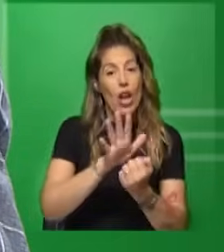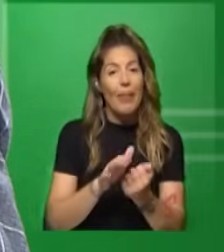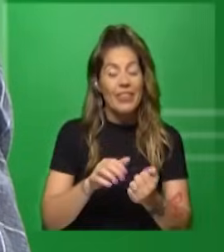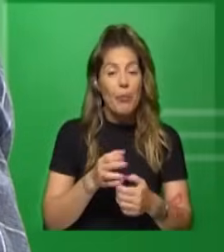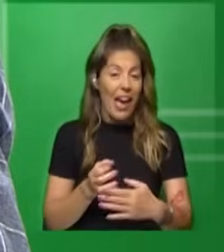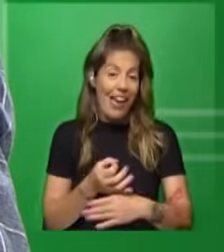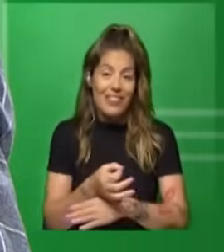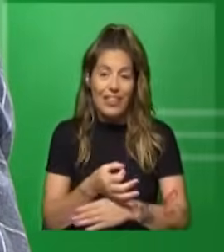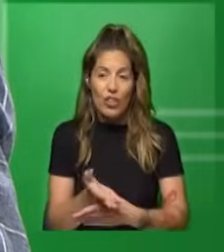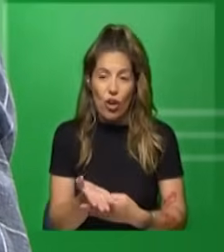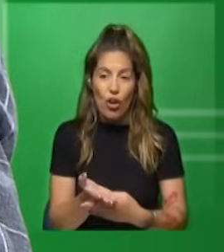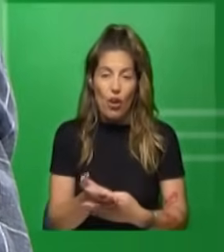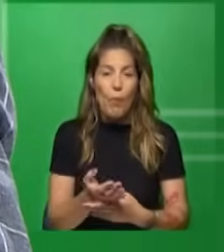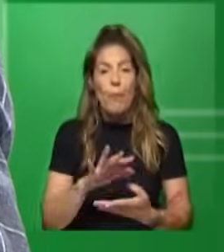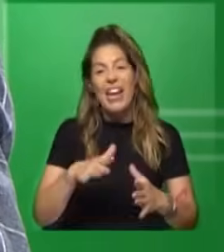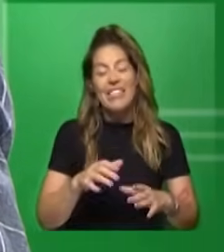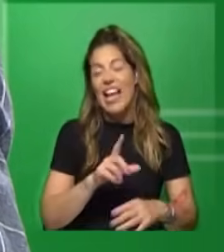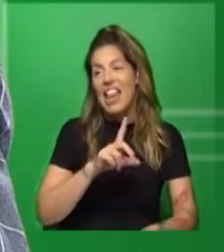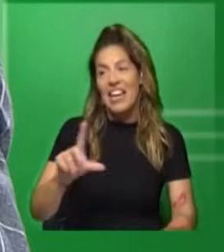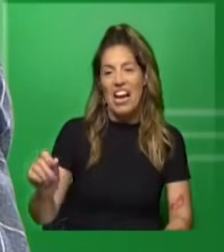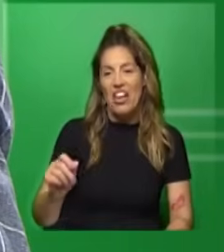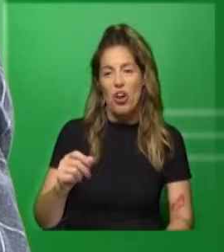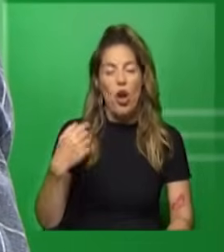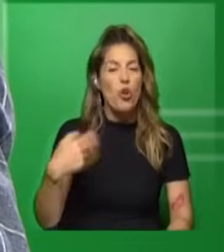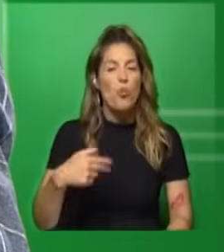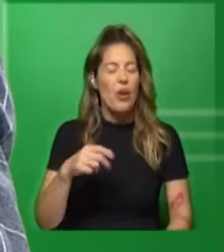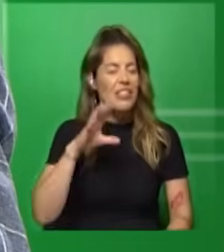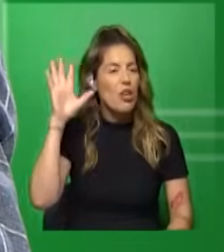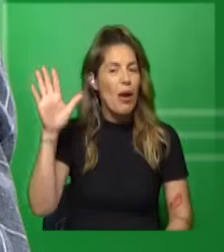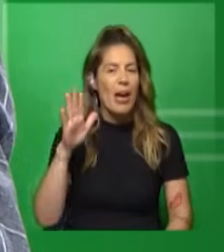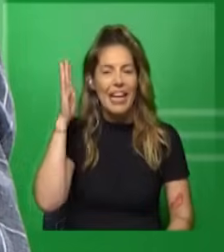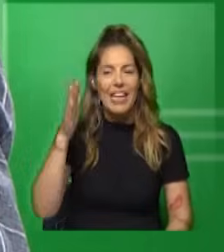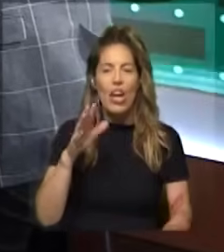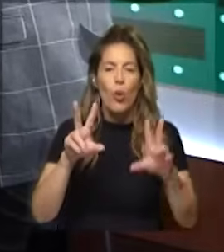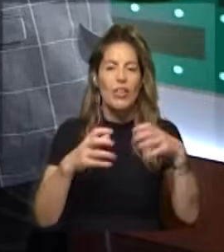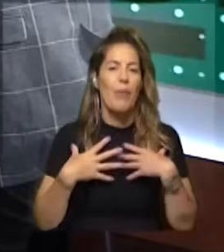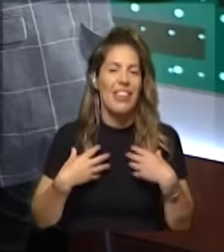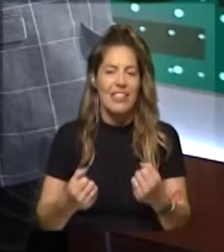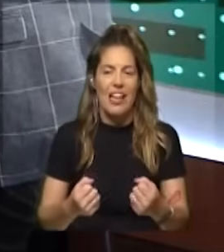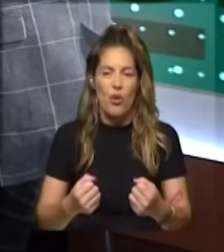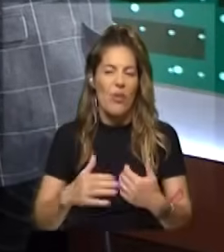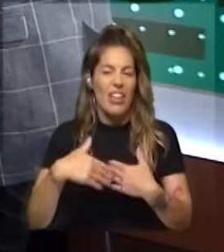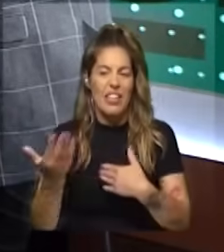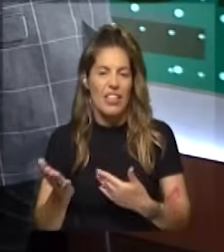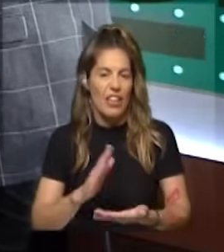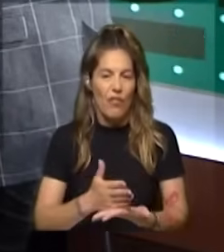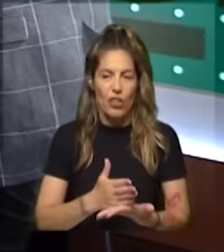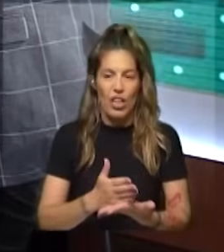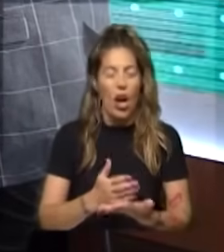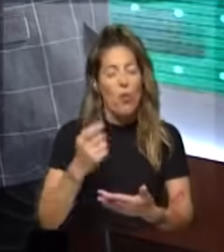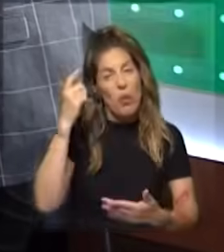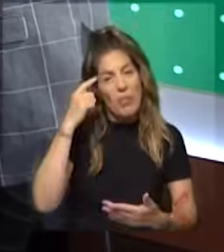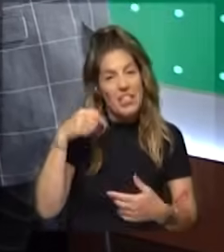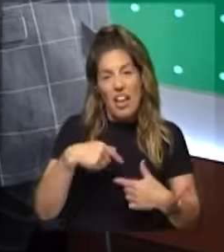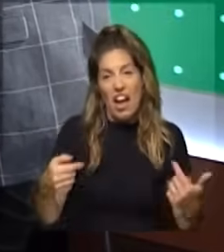¿no? Parecía un asunto lejano, nadie imaginaba que un tema de salud iba a salir de nuestra frontera. Uno piensa que cuando le pasa algo en